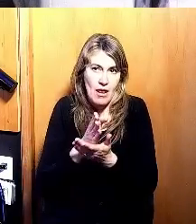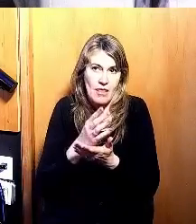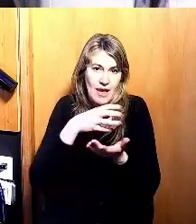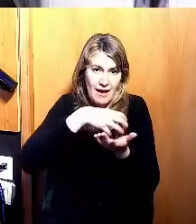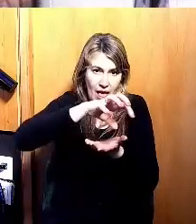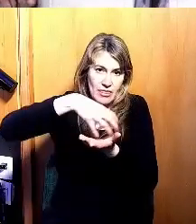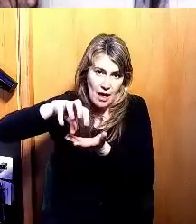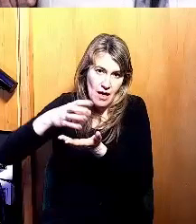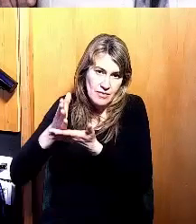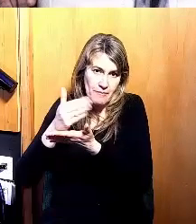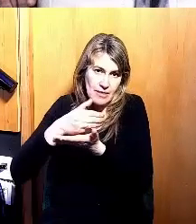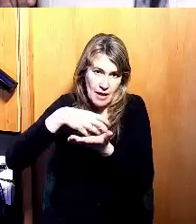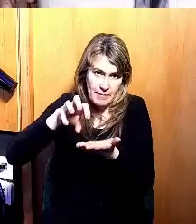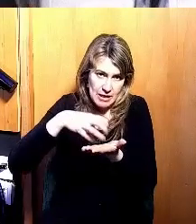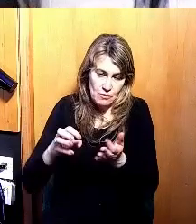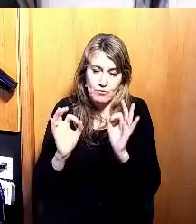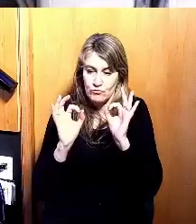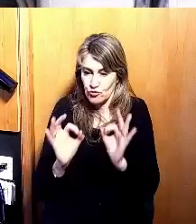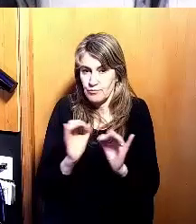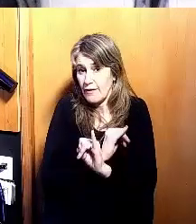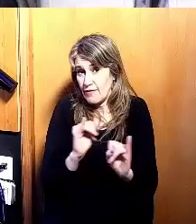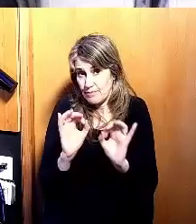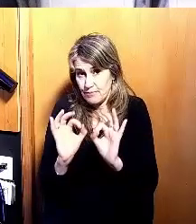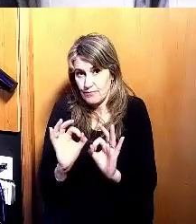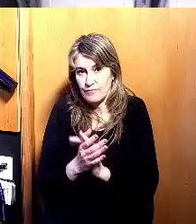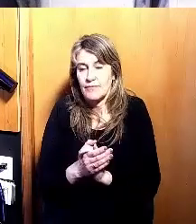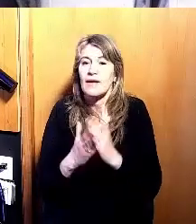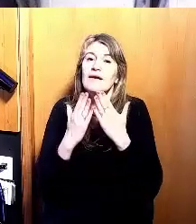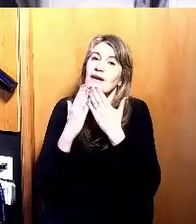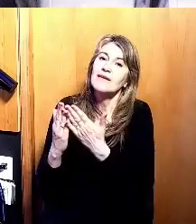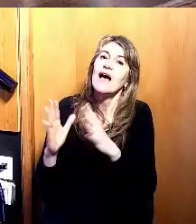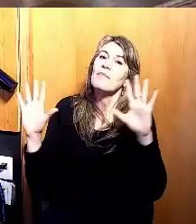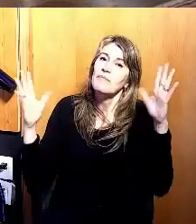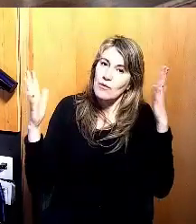así cumplimos con el tiempo. Bueno, muchísimas gracias, les pido un aplauso.